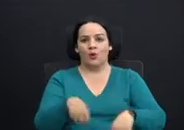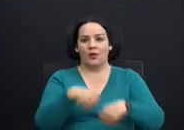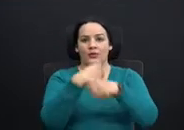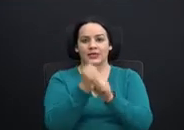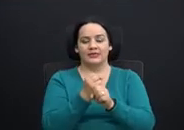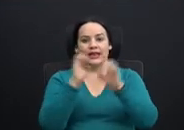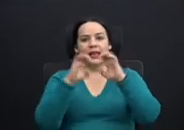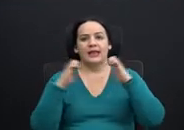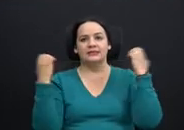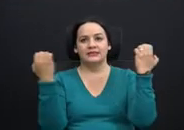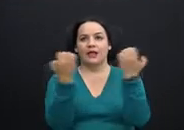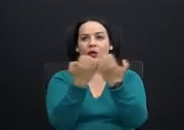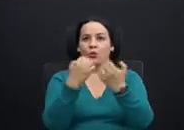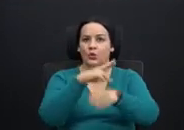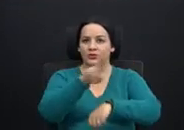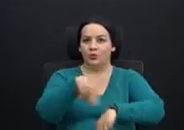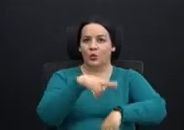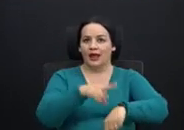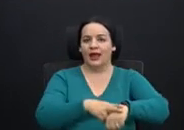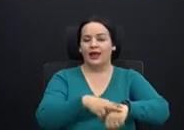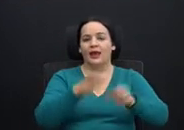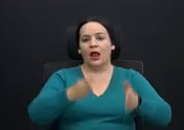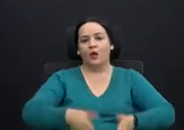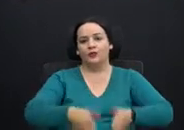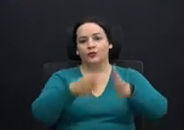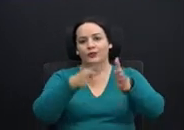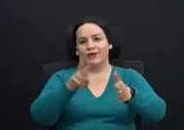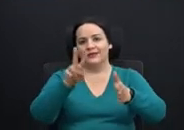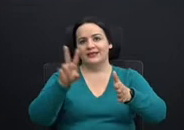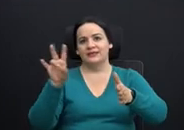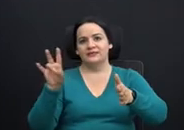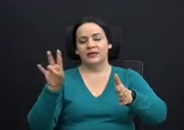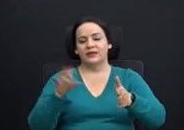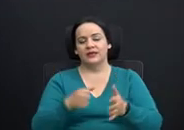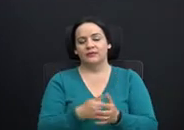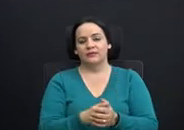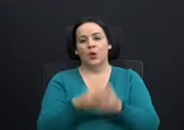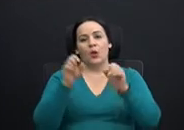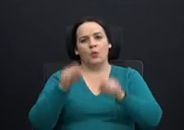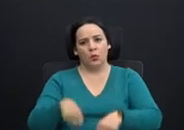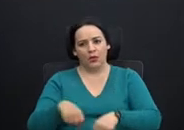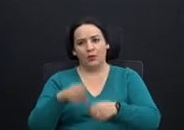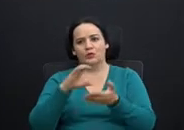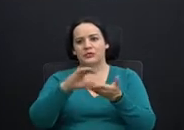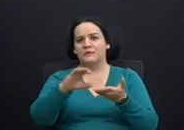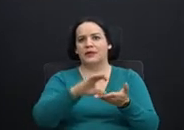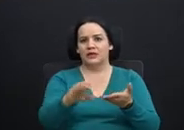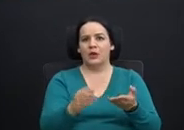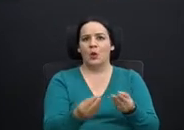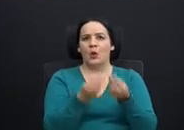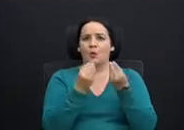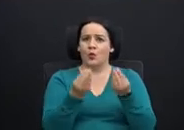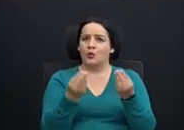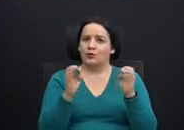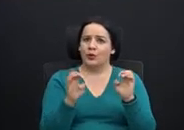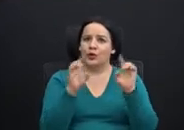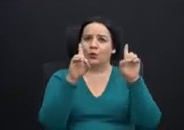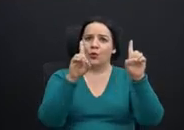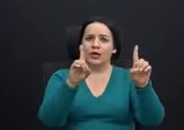Nacional, podemos hacer la Ruta 27, podemos invertir muchísimo en